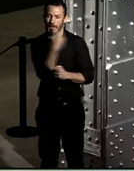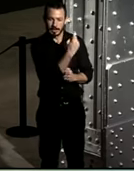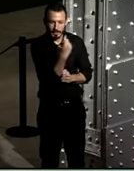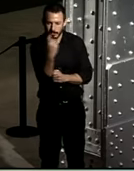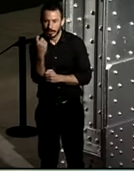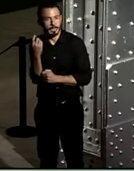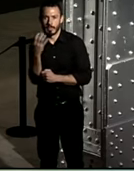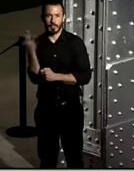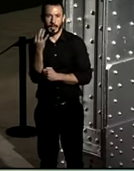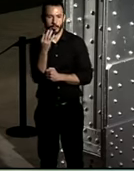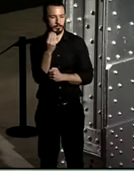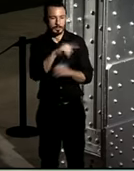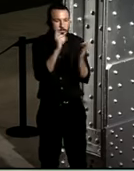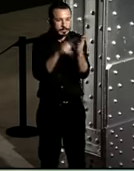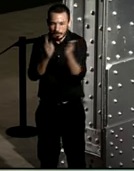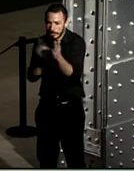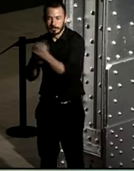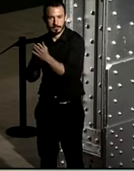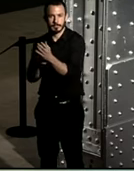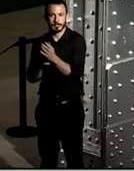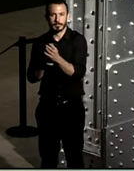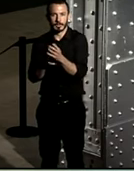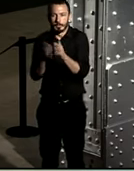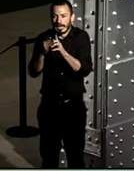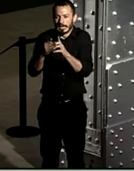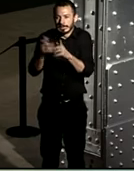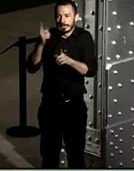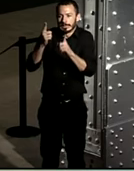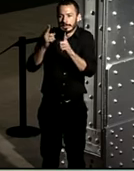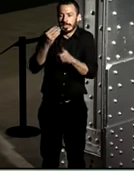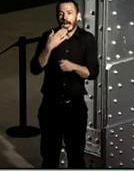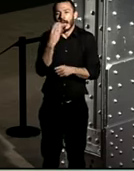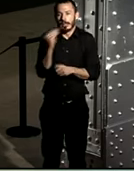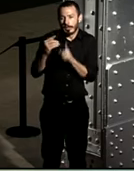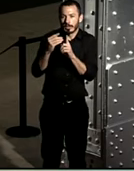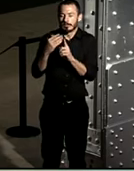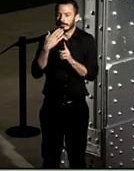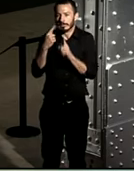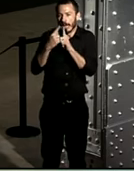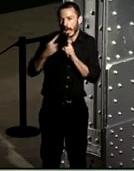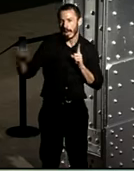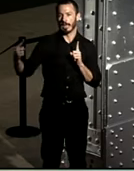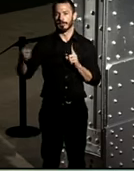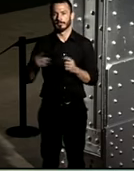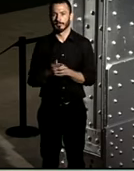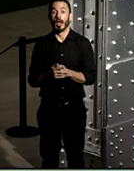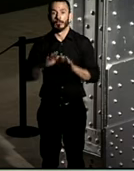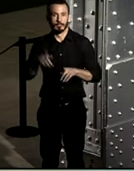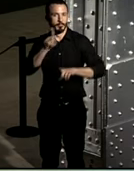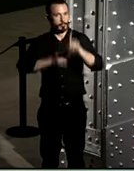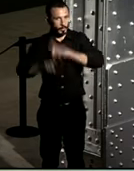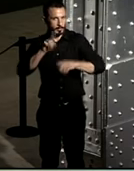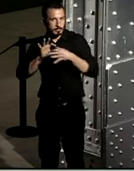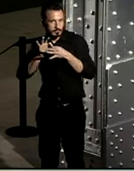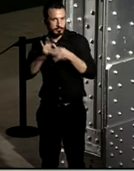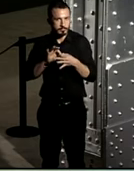Y esta cosa de prolongar la Después adolescencia... también te acarrea problemas como este, que yo creo que se puede contar porque